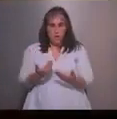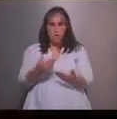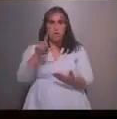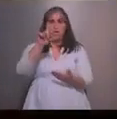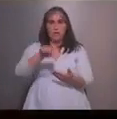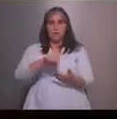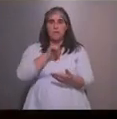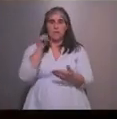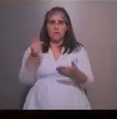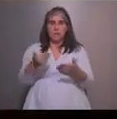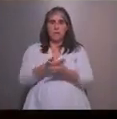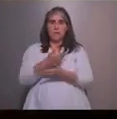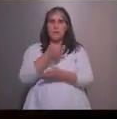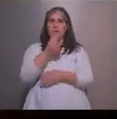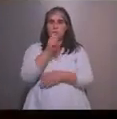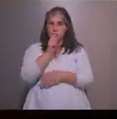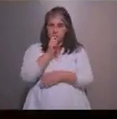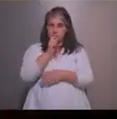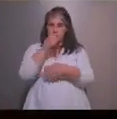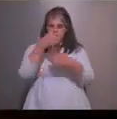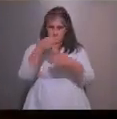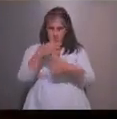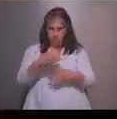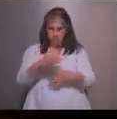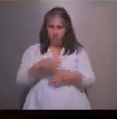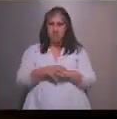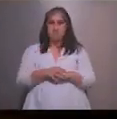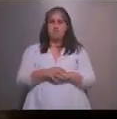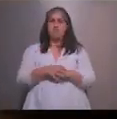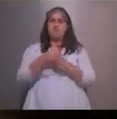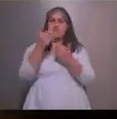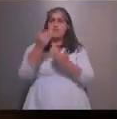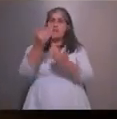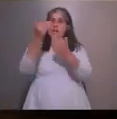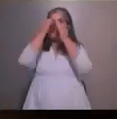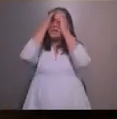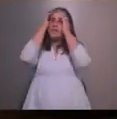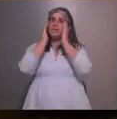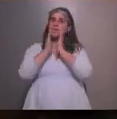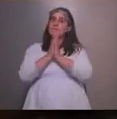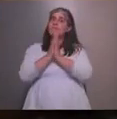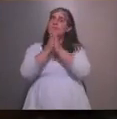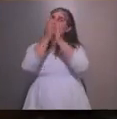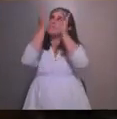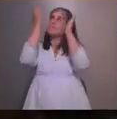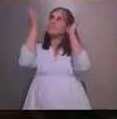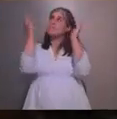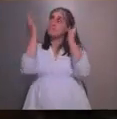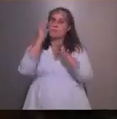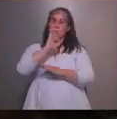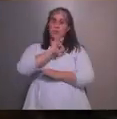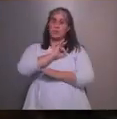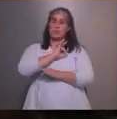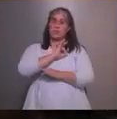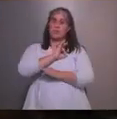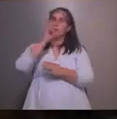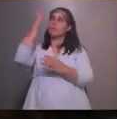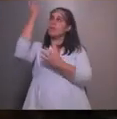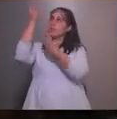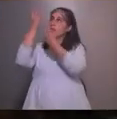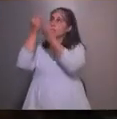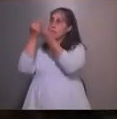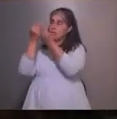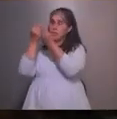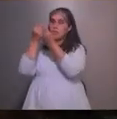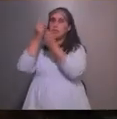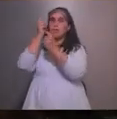e na hora da nossa morte. Amém. Dios te salve, María, llena eres de gracia, el